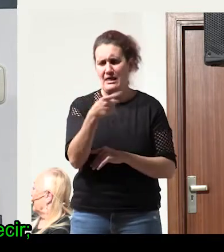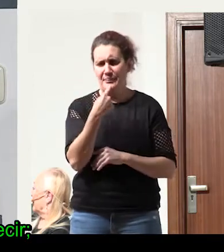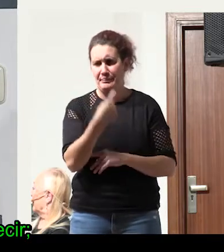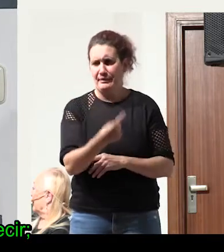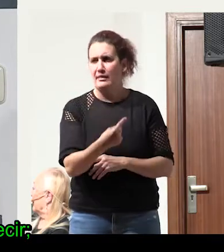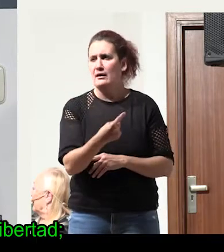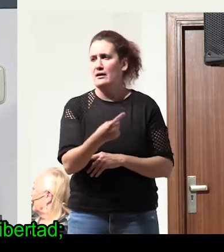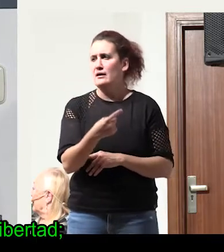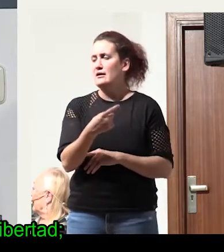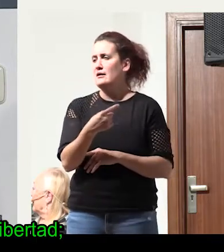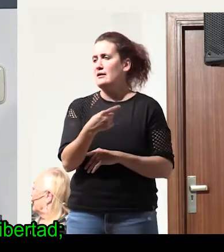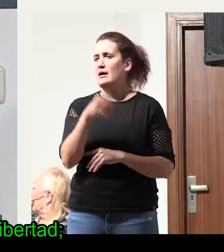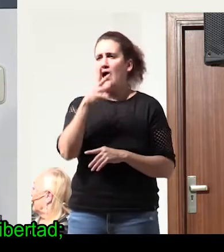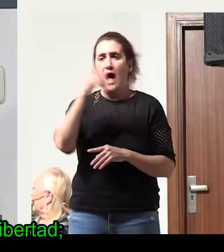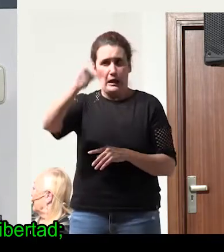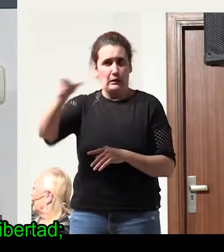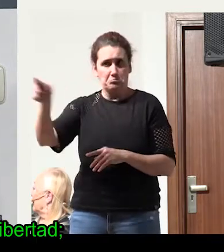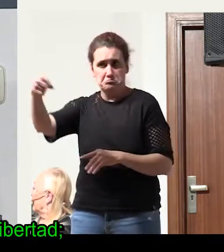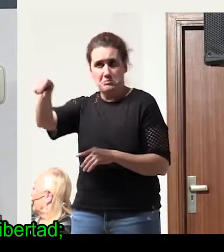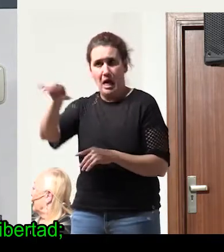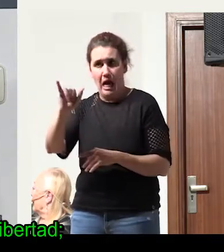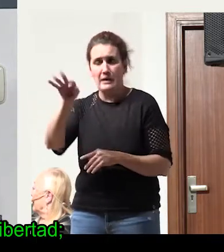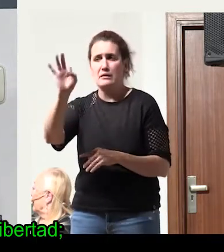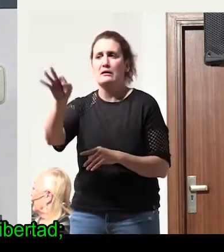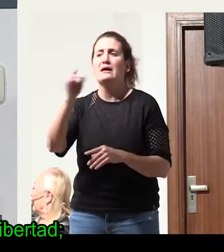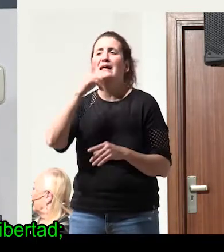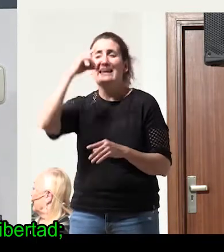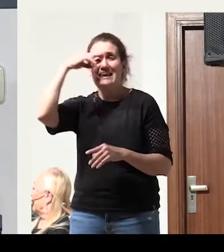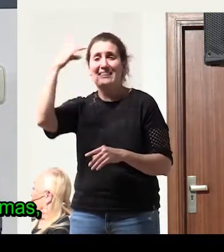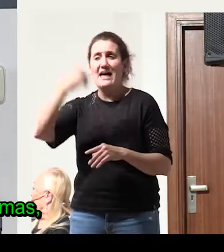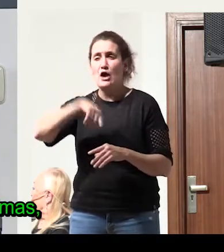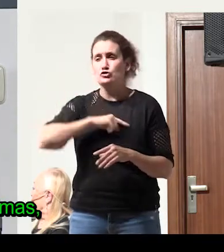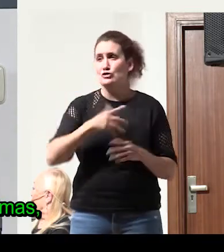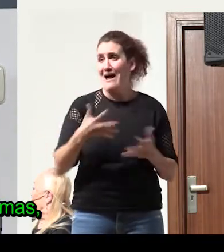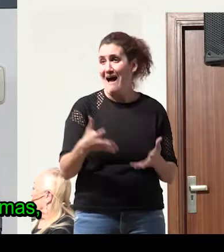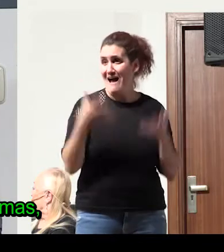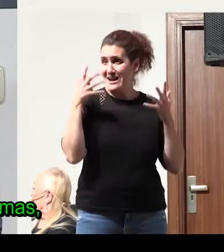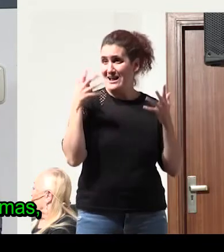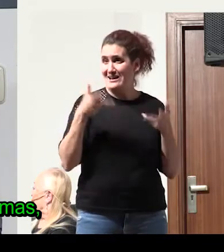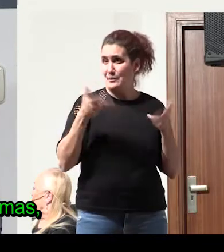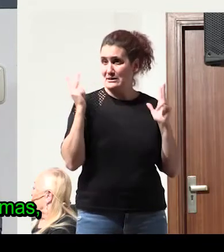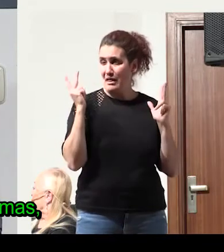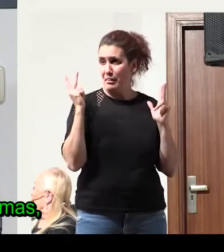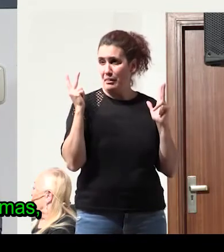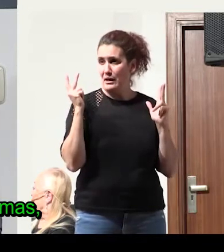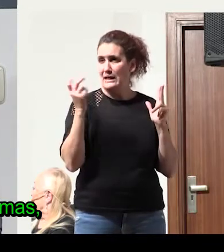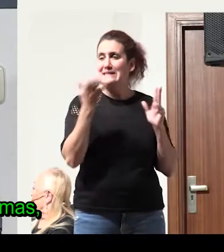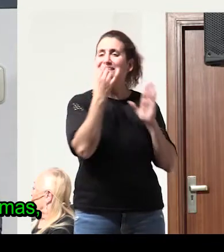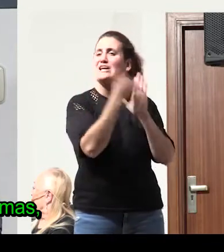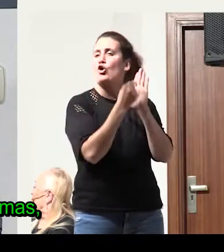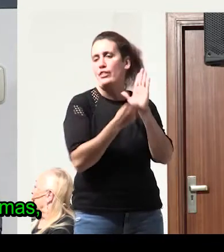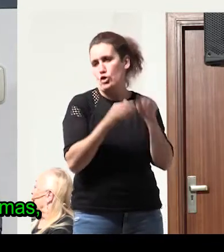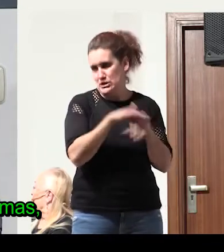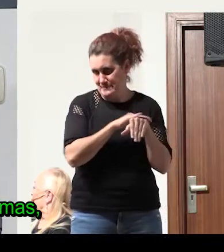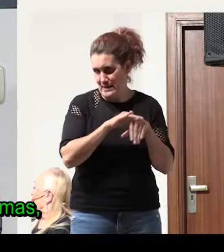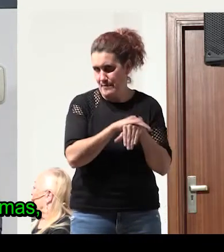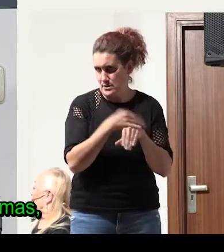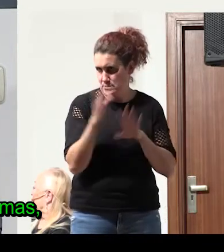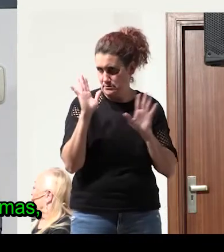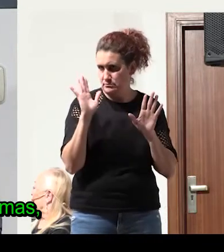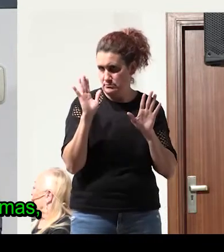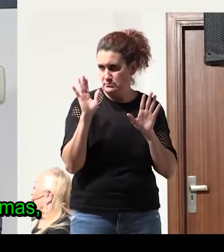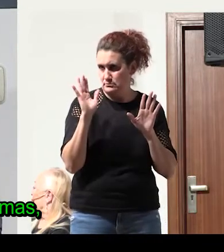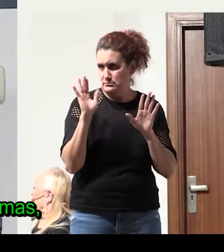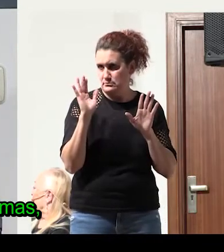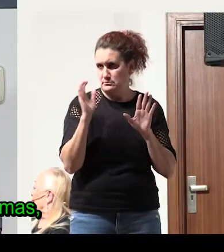aquí lo podéis decir, ¿no? Hay una idea de que ganamos en libertad, ya digo, si se dan unas condiciones mínimas, siempre se tienen que dar unas condiciones económicas